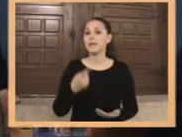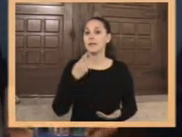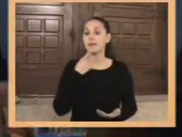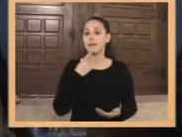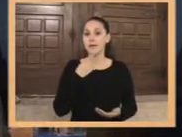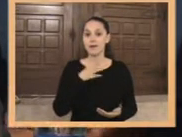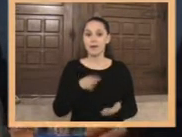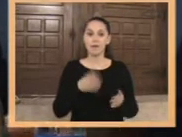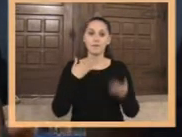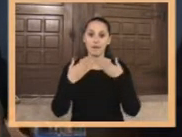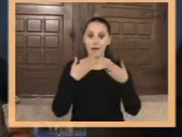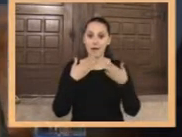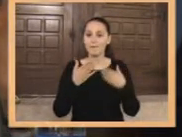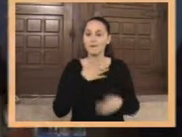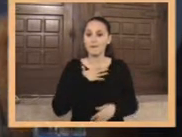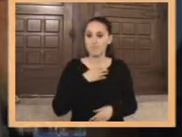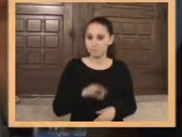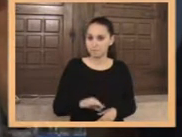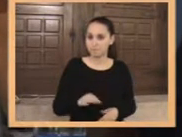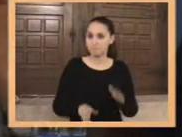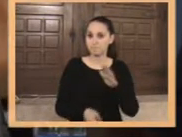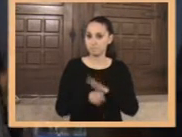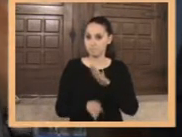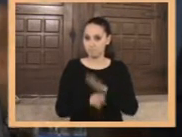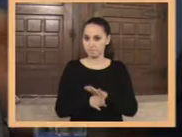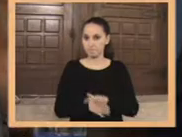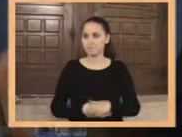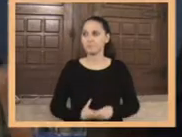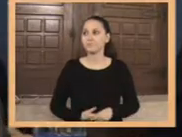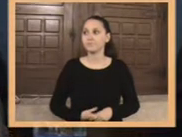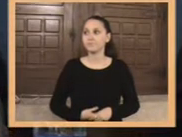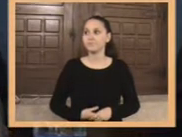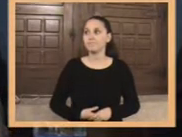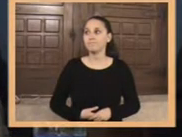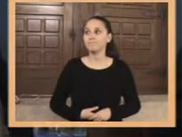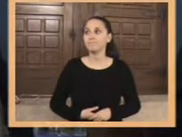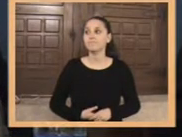El mantenimiento de la APP no, mantenimiento de la administración electrónica.